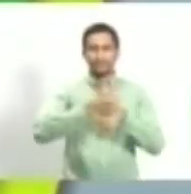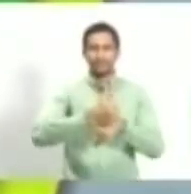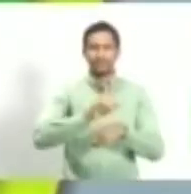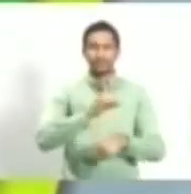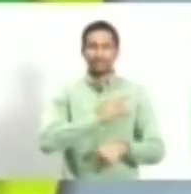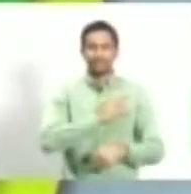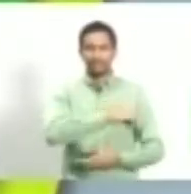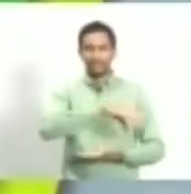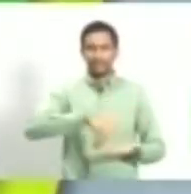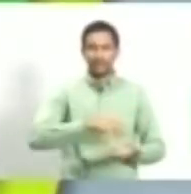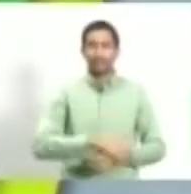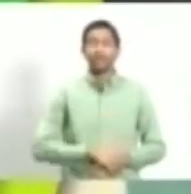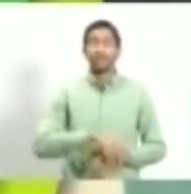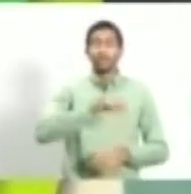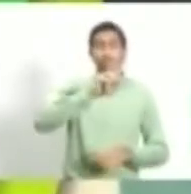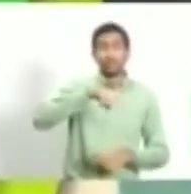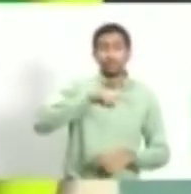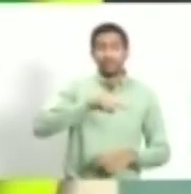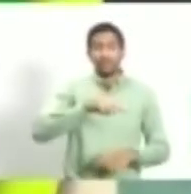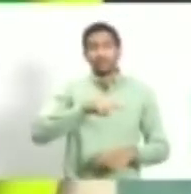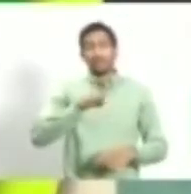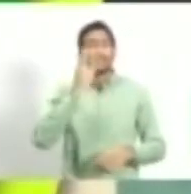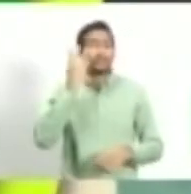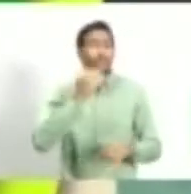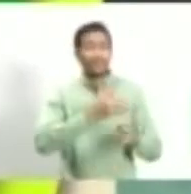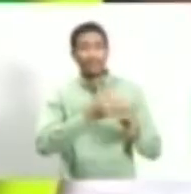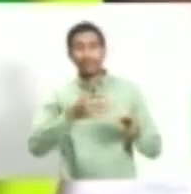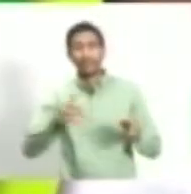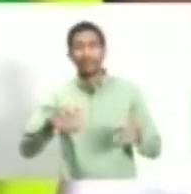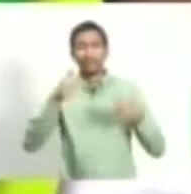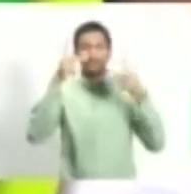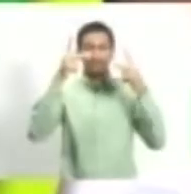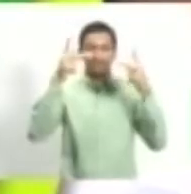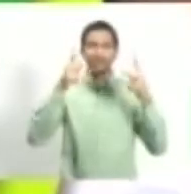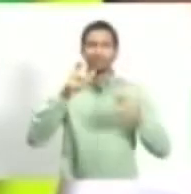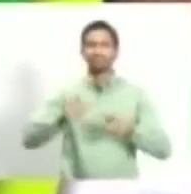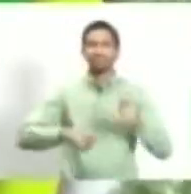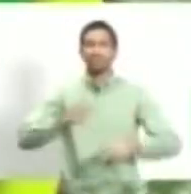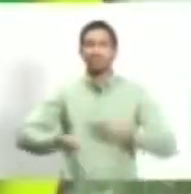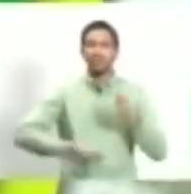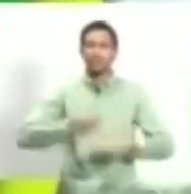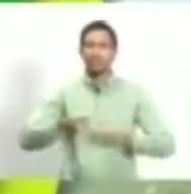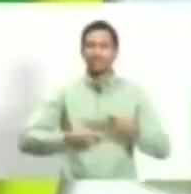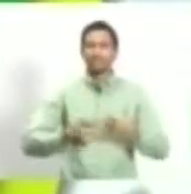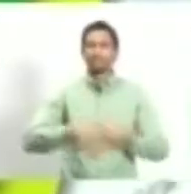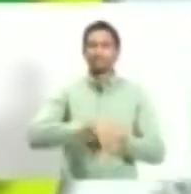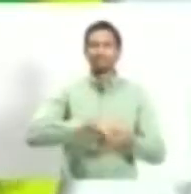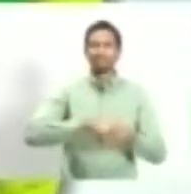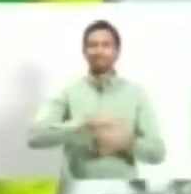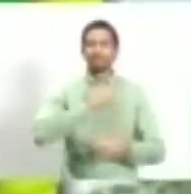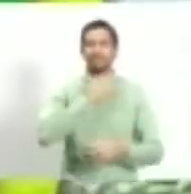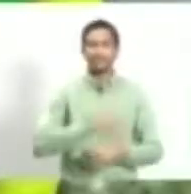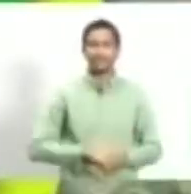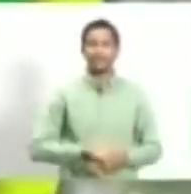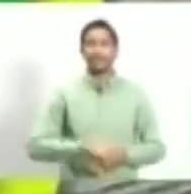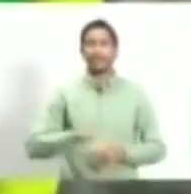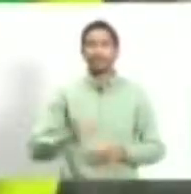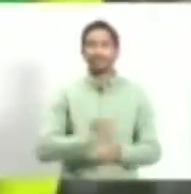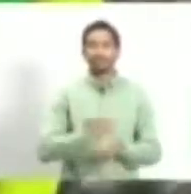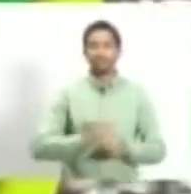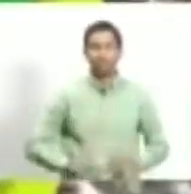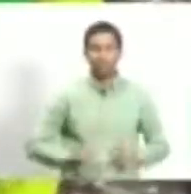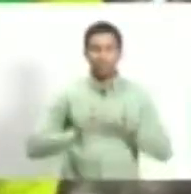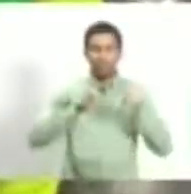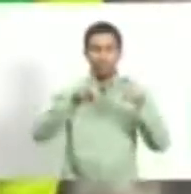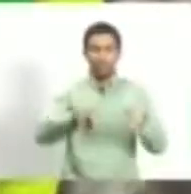2 meses y 4 días de paro en las salinas de Manaure tienen al borde de la quiebra a los comerciantes de la región. Obras del puente Pumarejo